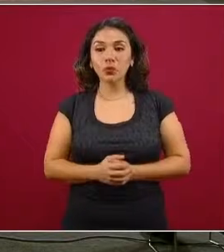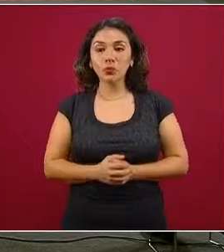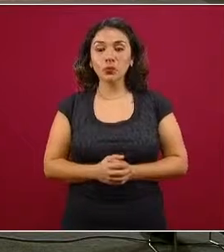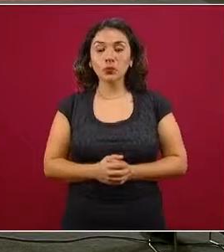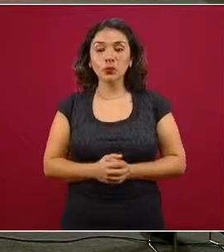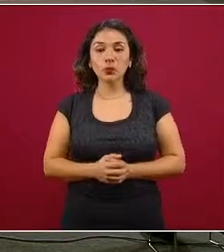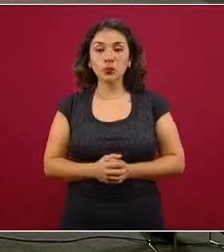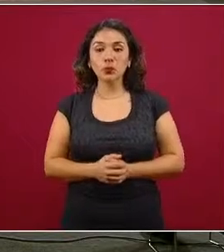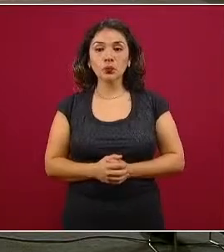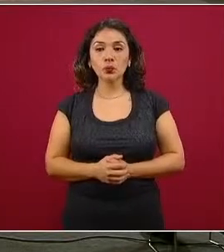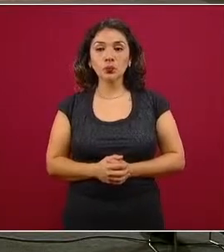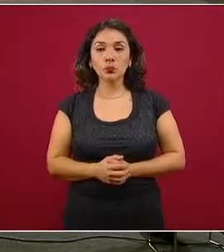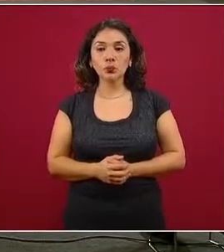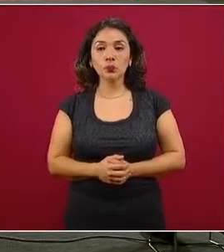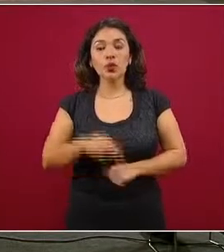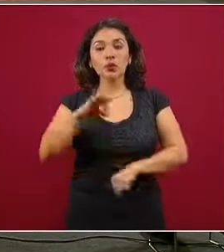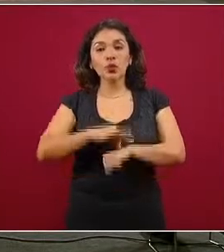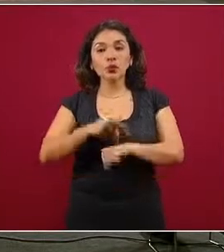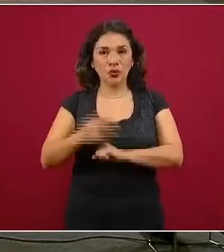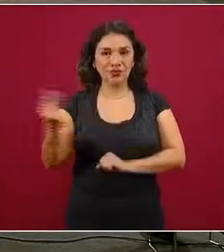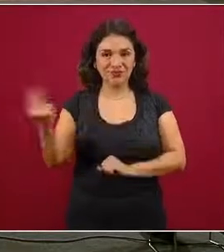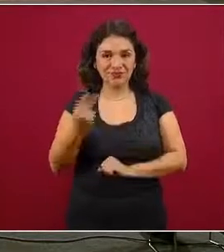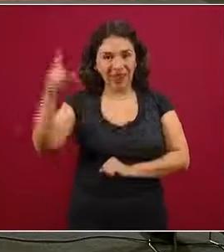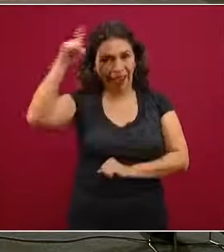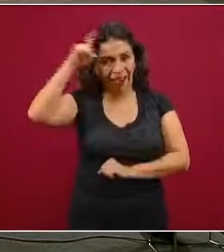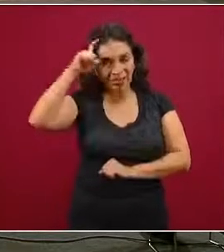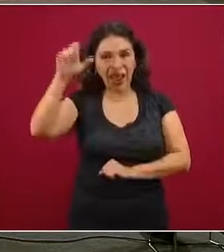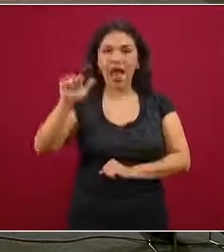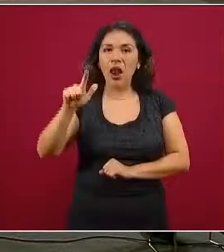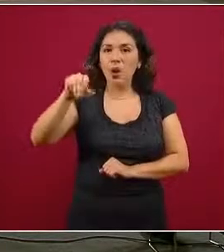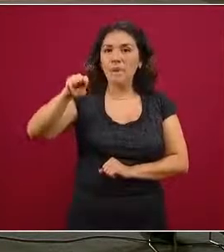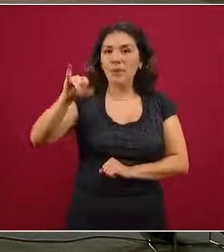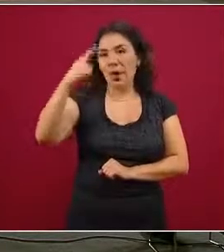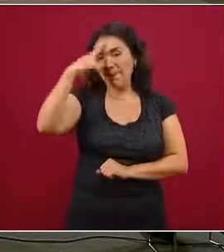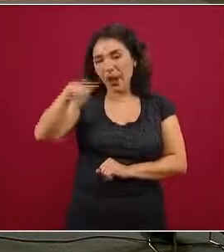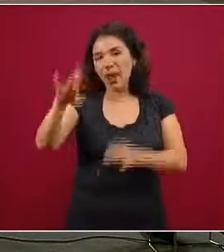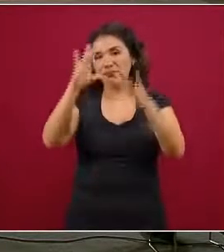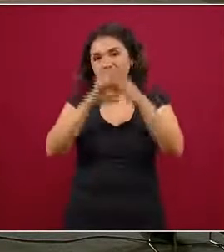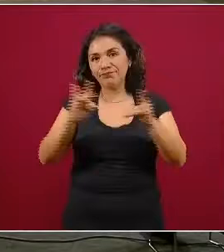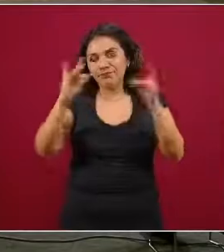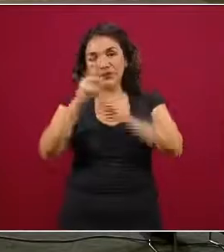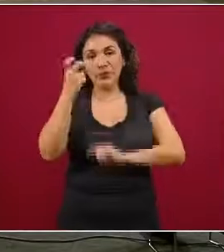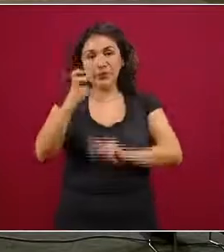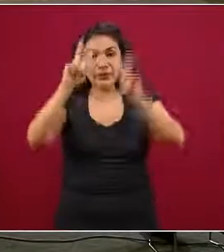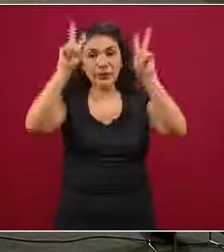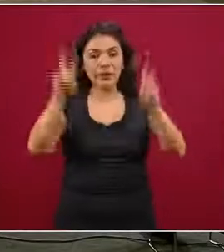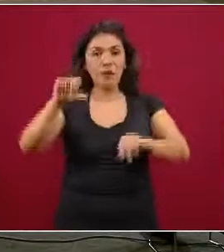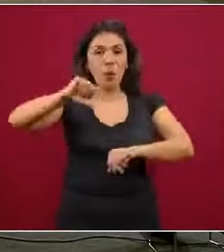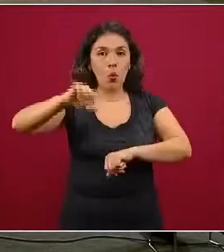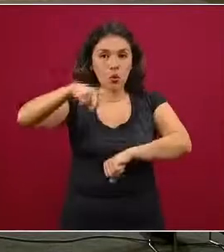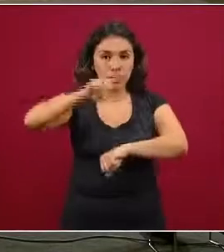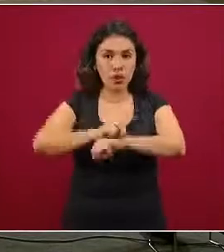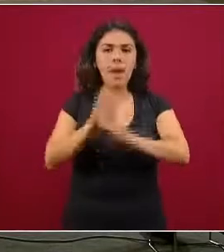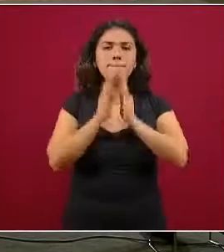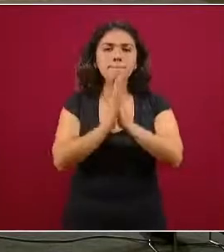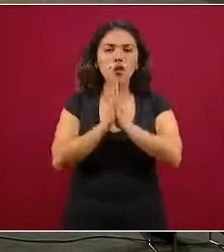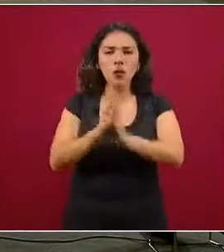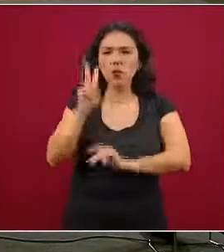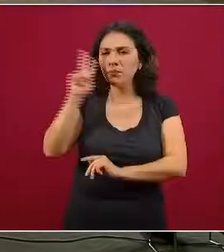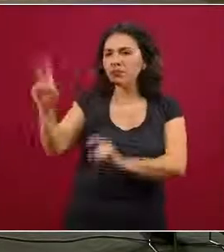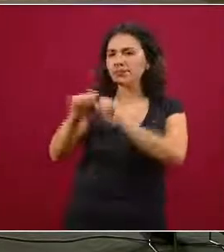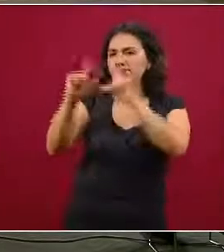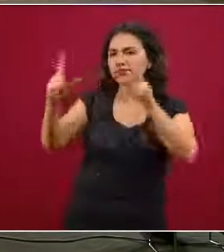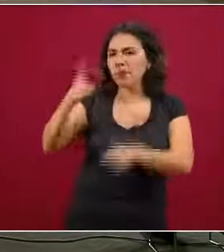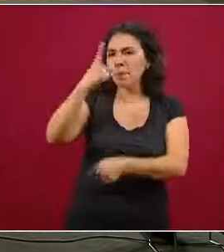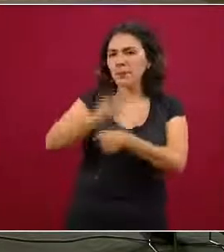López-Gatell, doctora Lomía, por la introducción al tema que vamos a tratar el día de hoy. Si me puede dar la primera